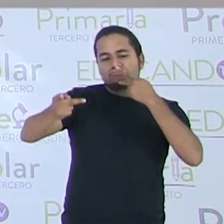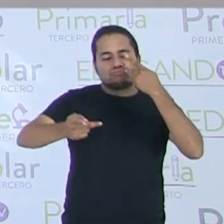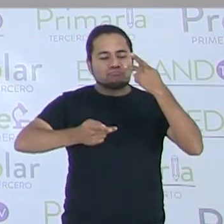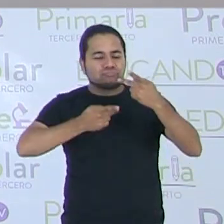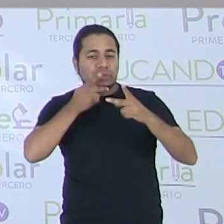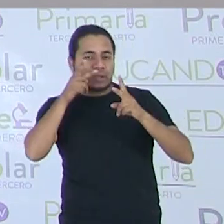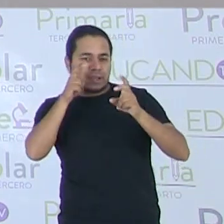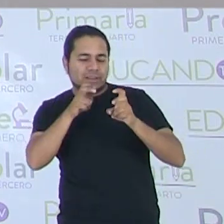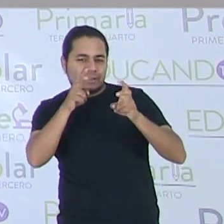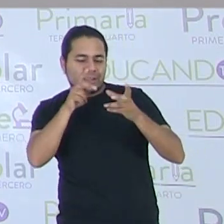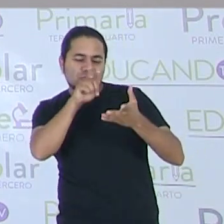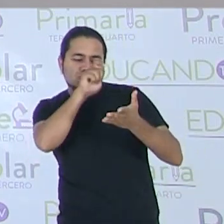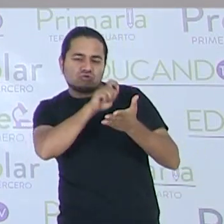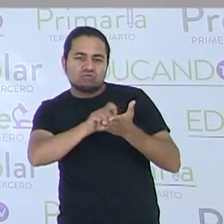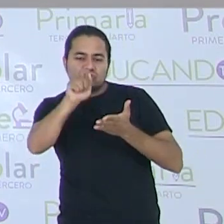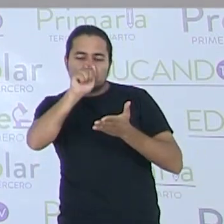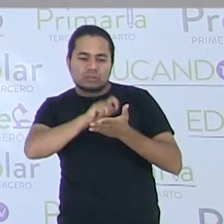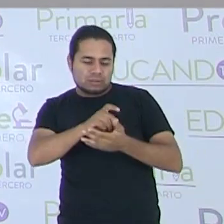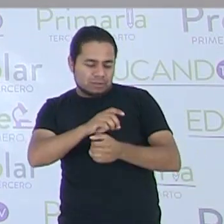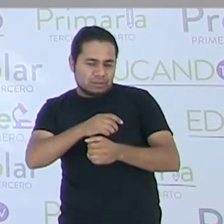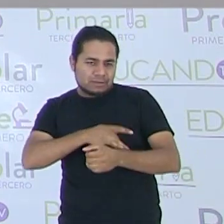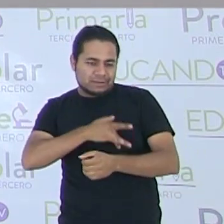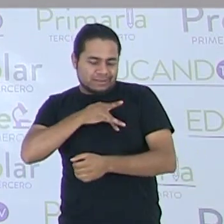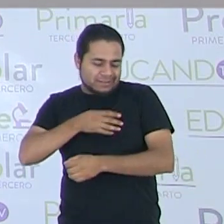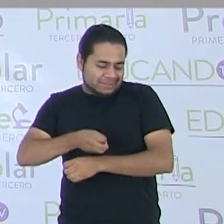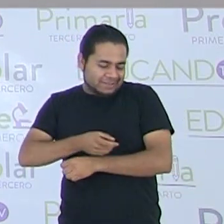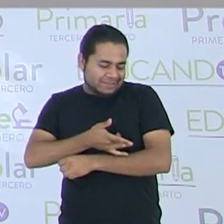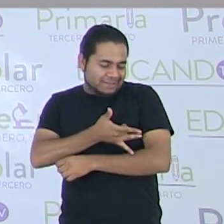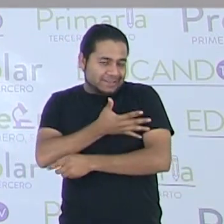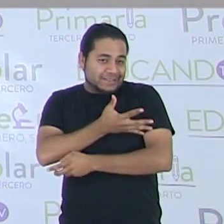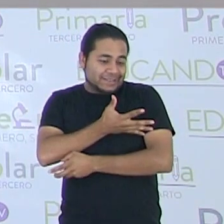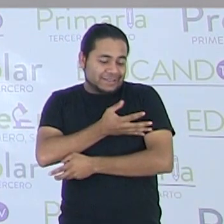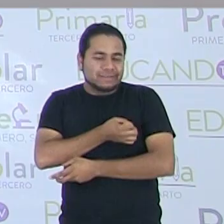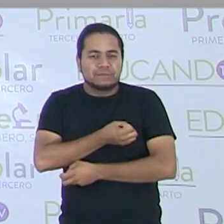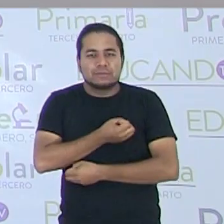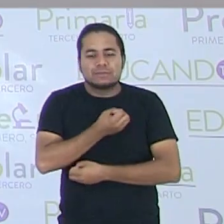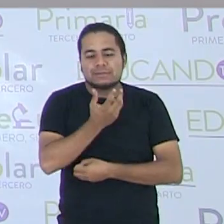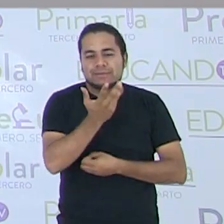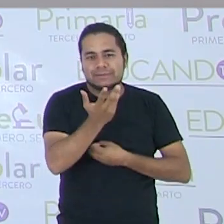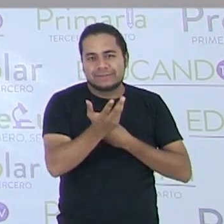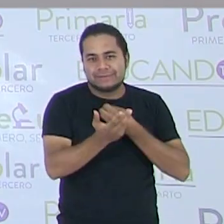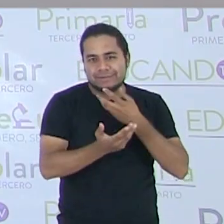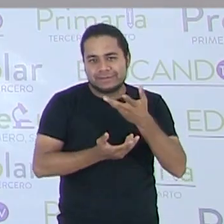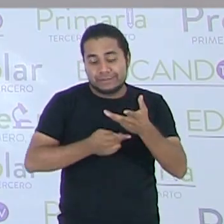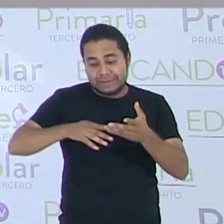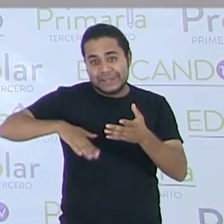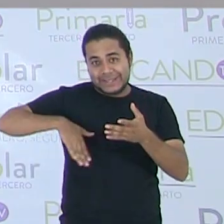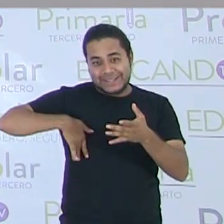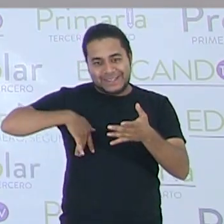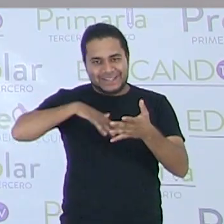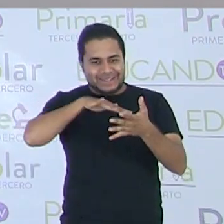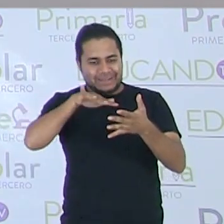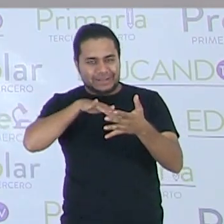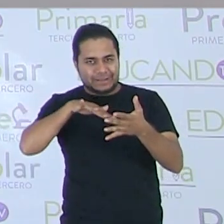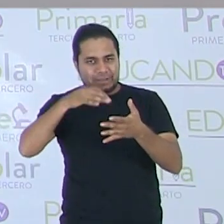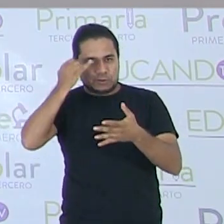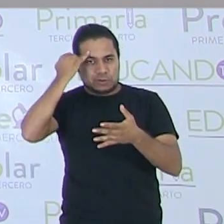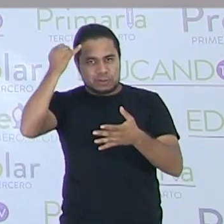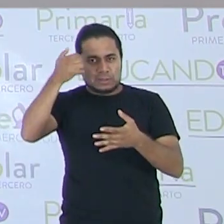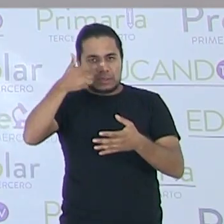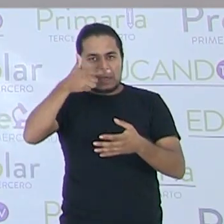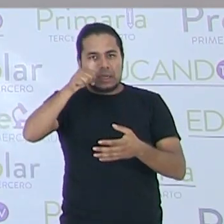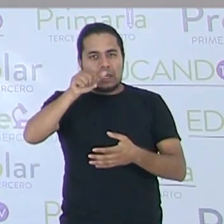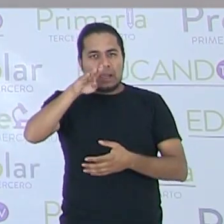textos literarios que expresan sentimientos. Este poema que les acabo de leer es de Gabriela